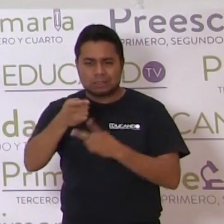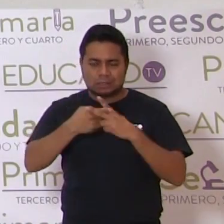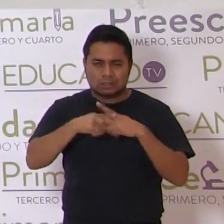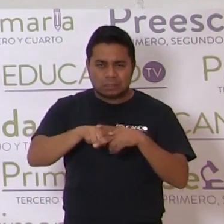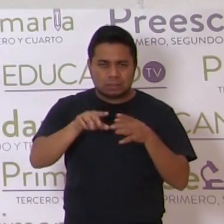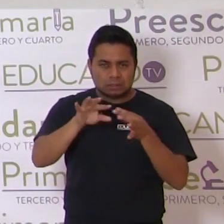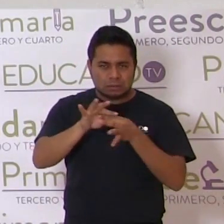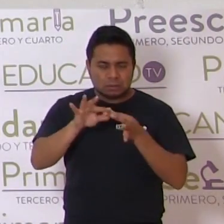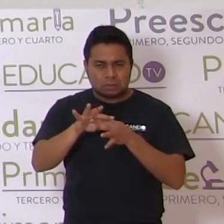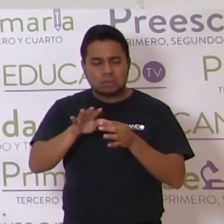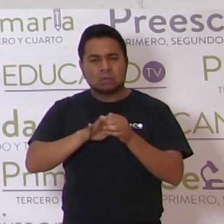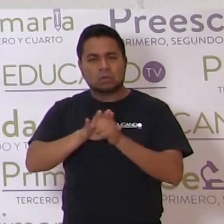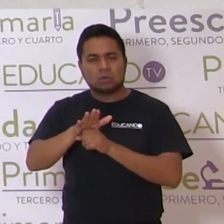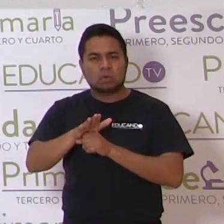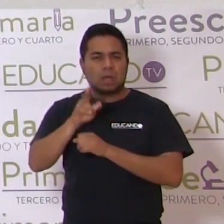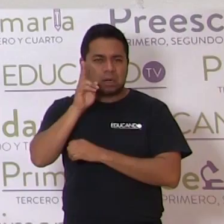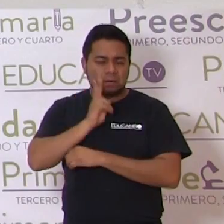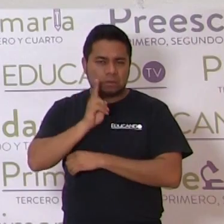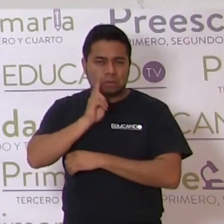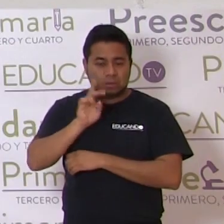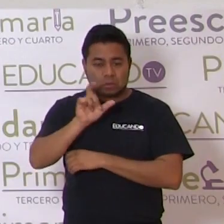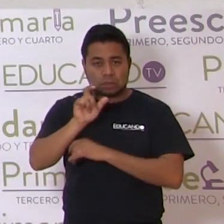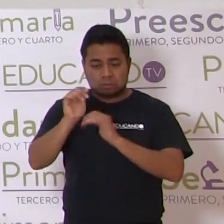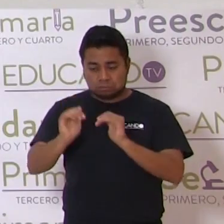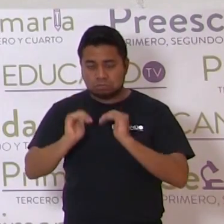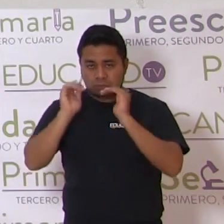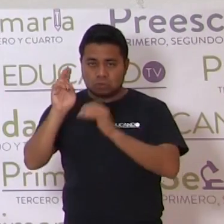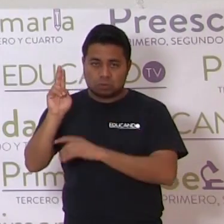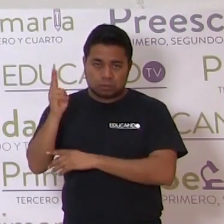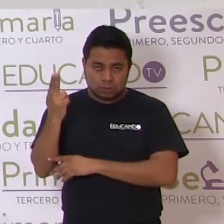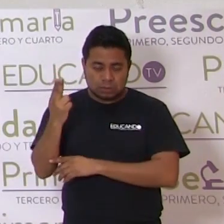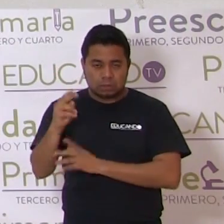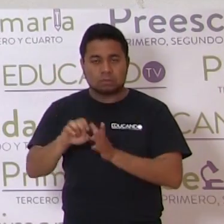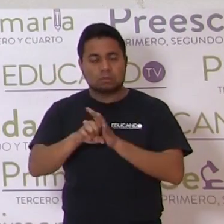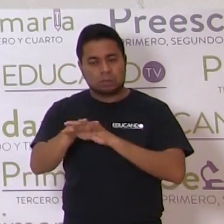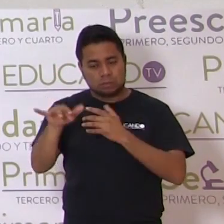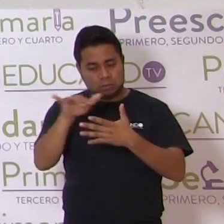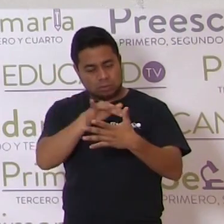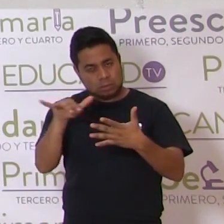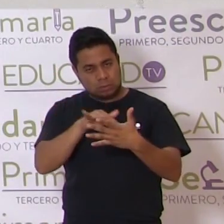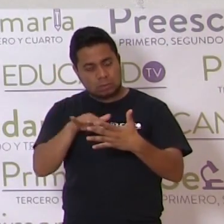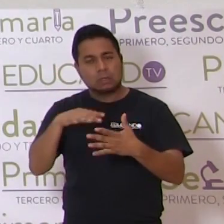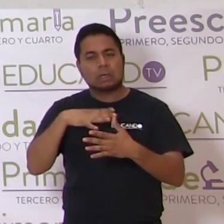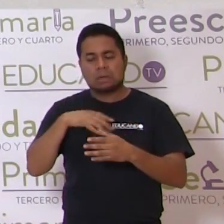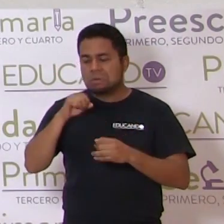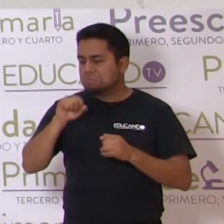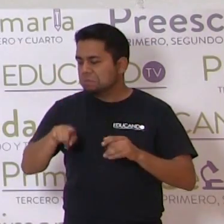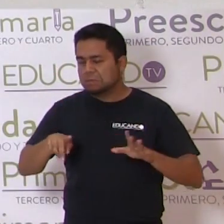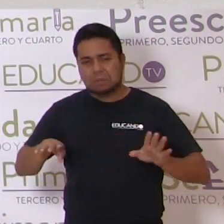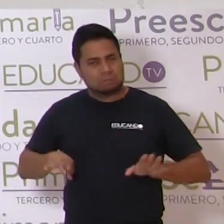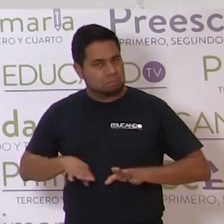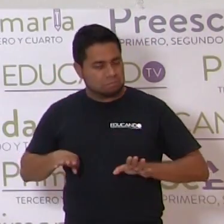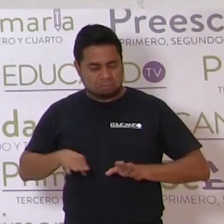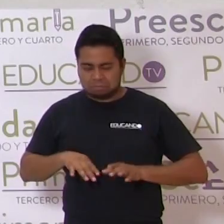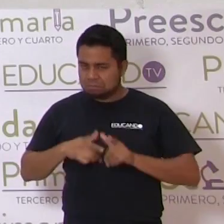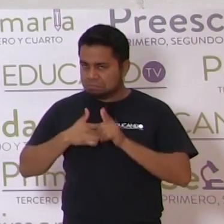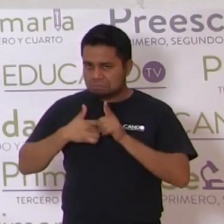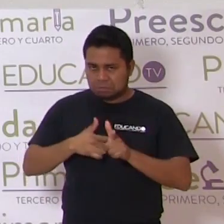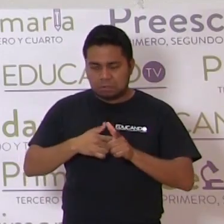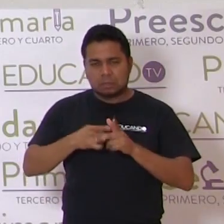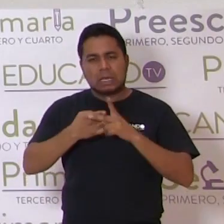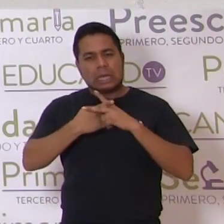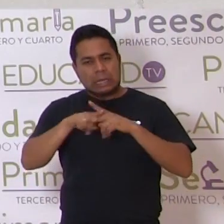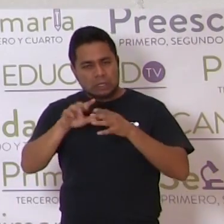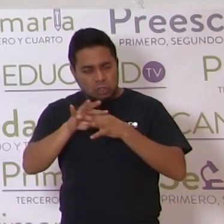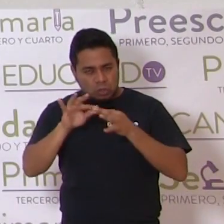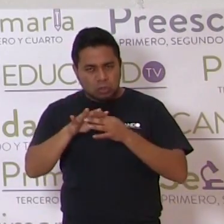una hipótesis. Cuando pasen a la universidad, los textos siguen teniendo las mismas características.